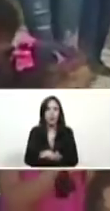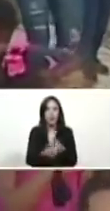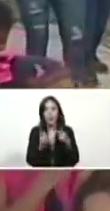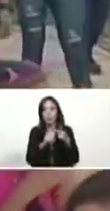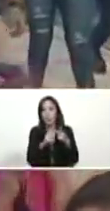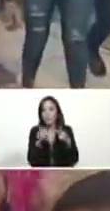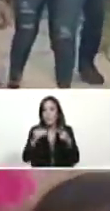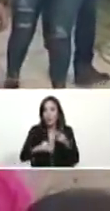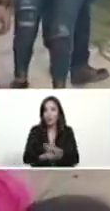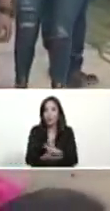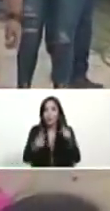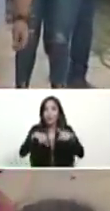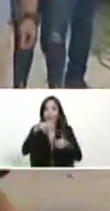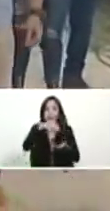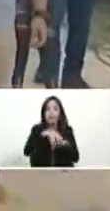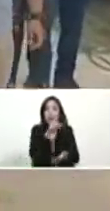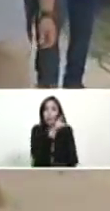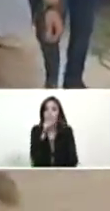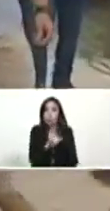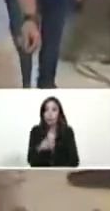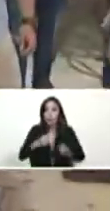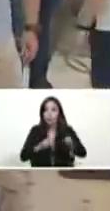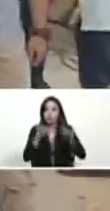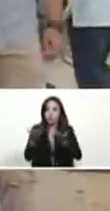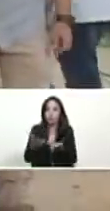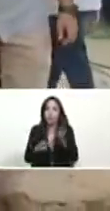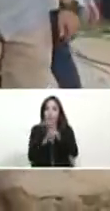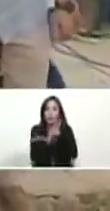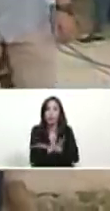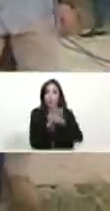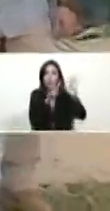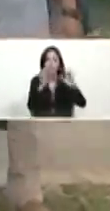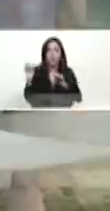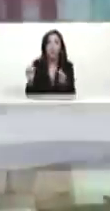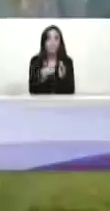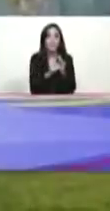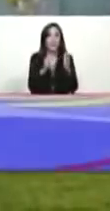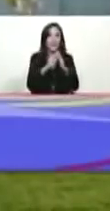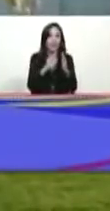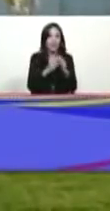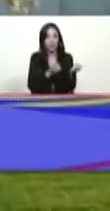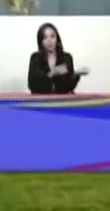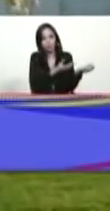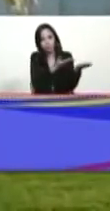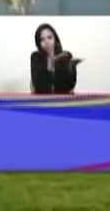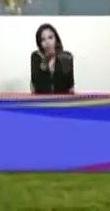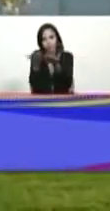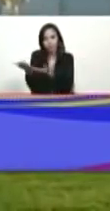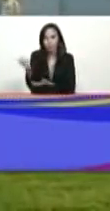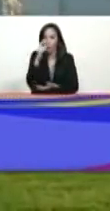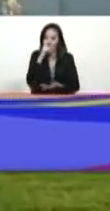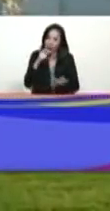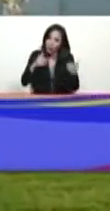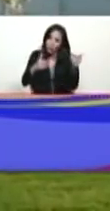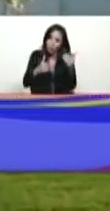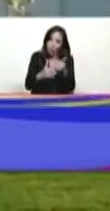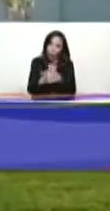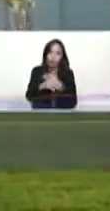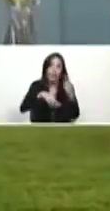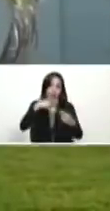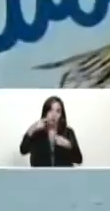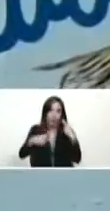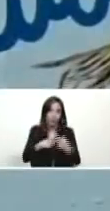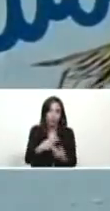informarle que en el Zulia se han entregado más de 270.000 viviendas en lo que va del periodo